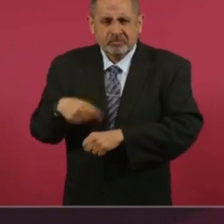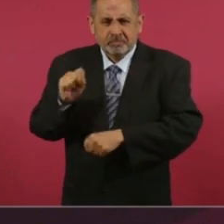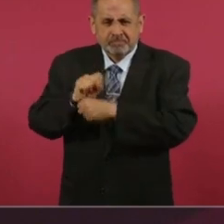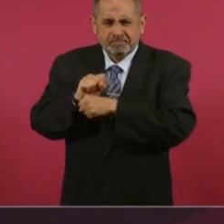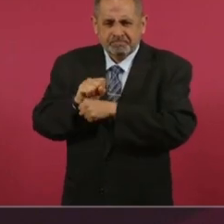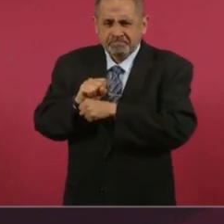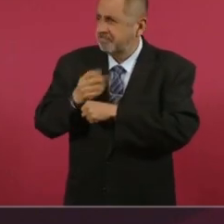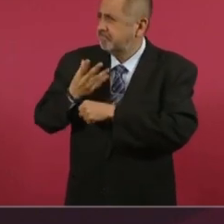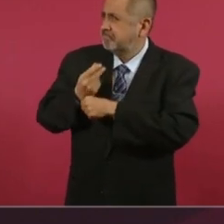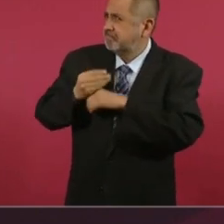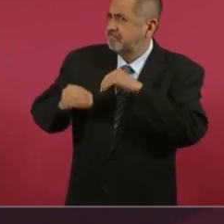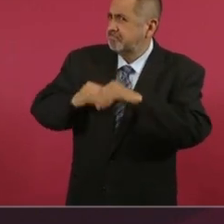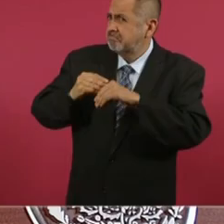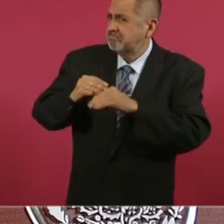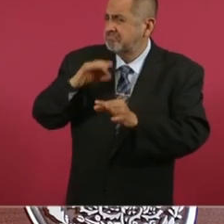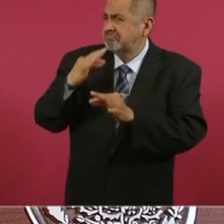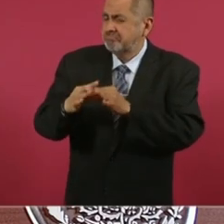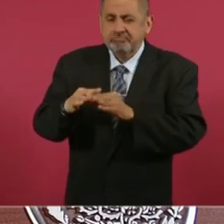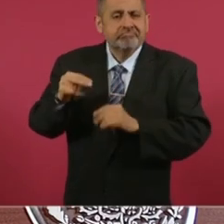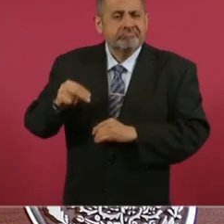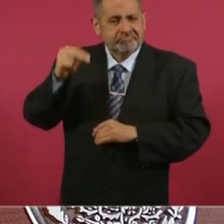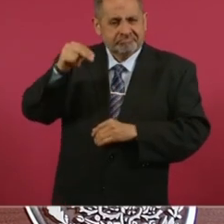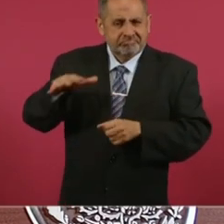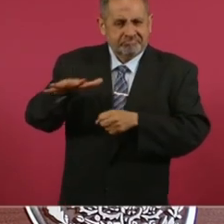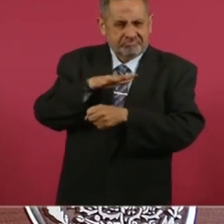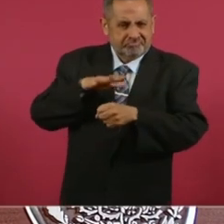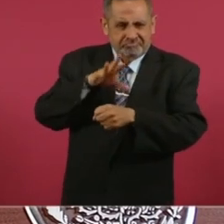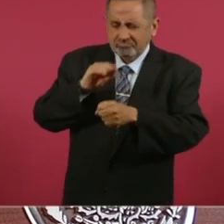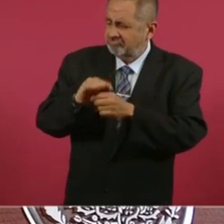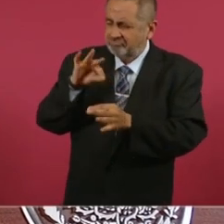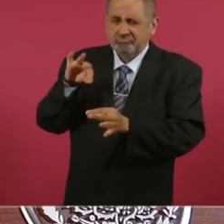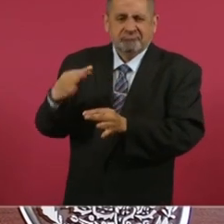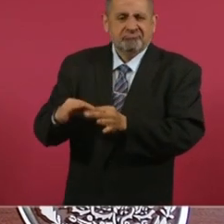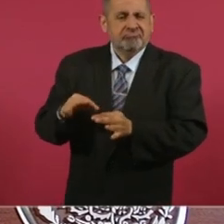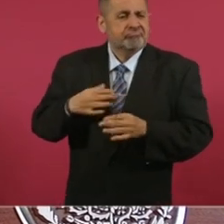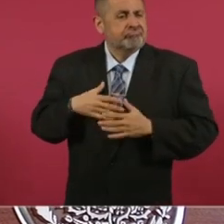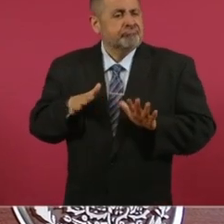1 semana en el norte de nuestro país.